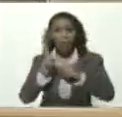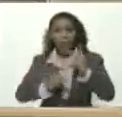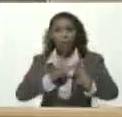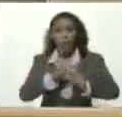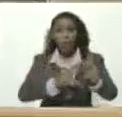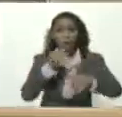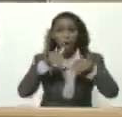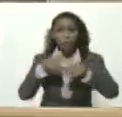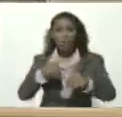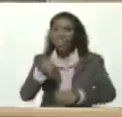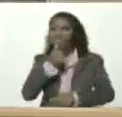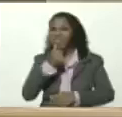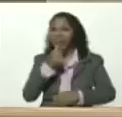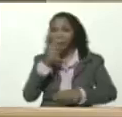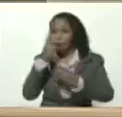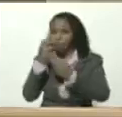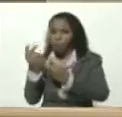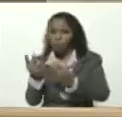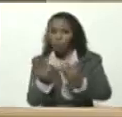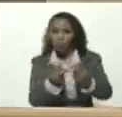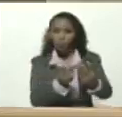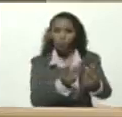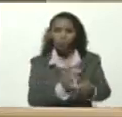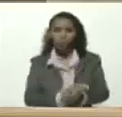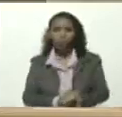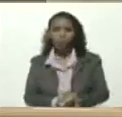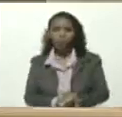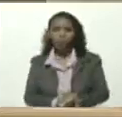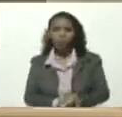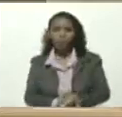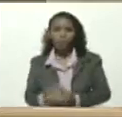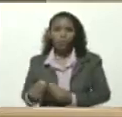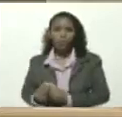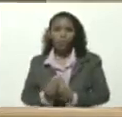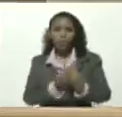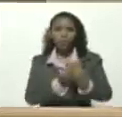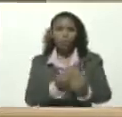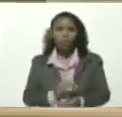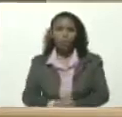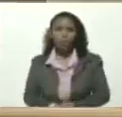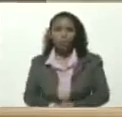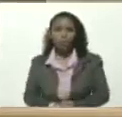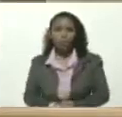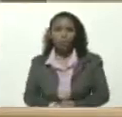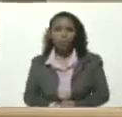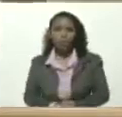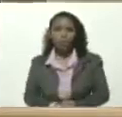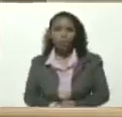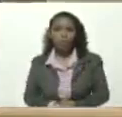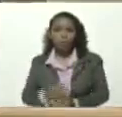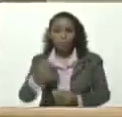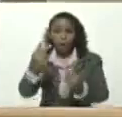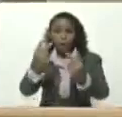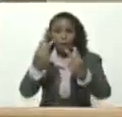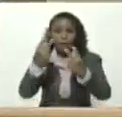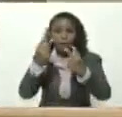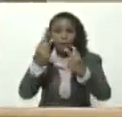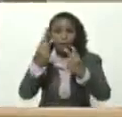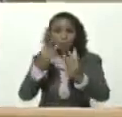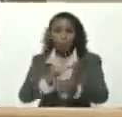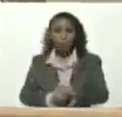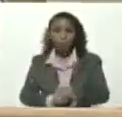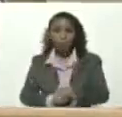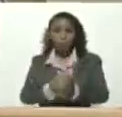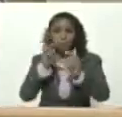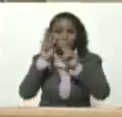electoral. Quienes están invitados a acompañarnos, a observar, a